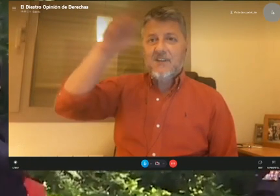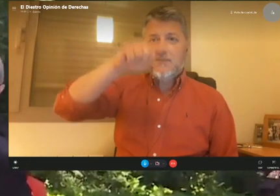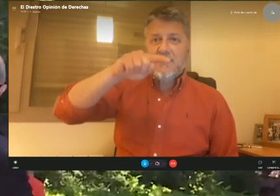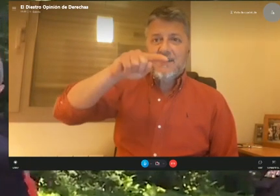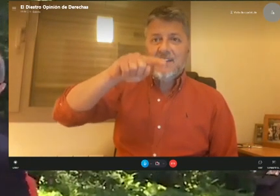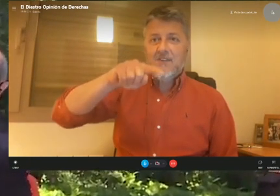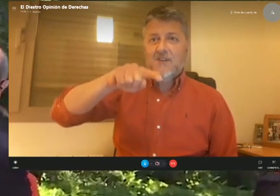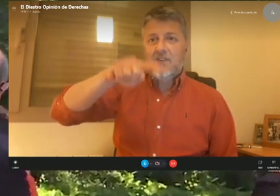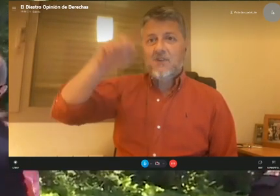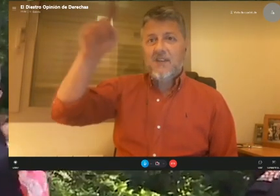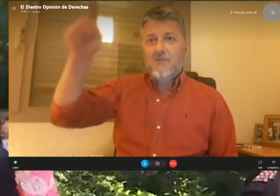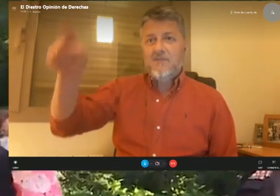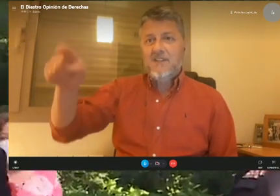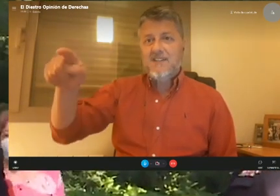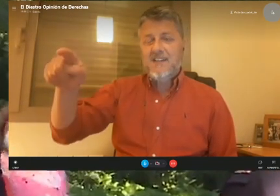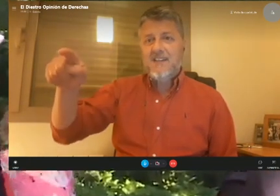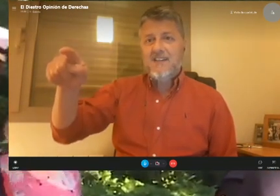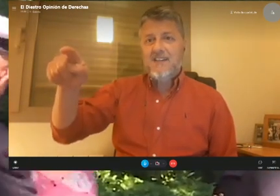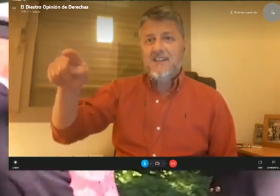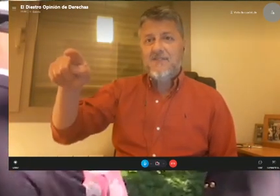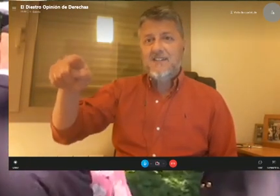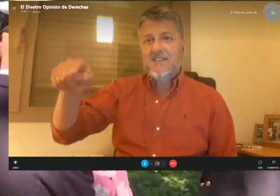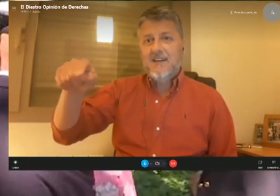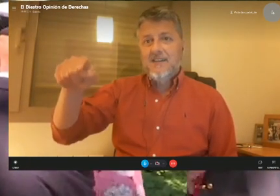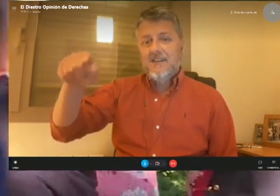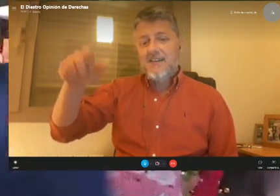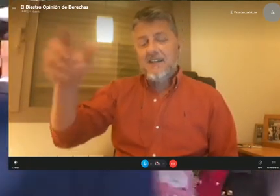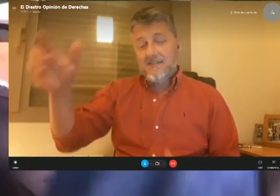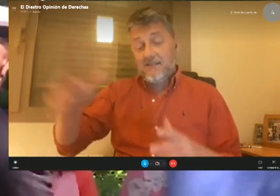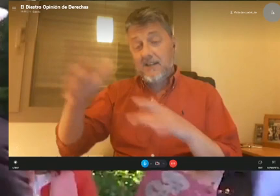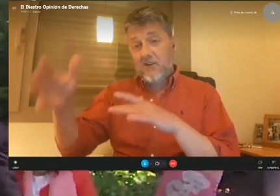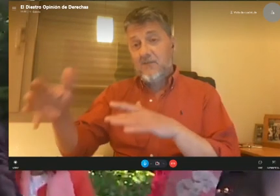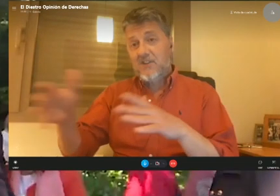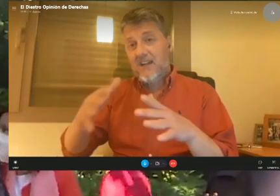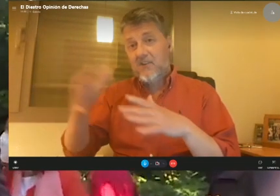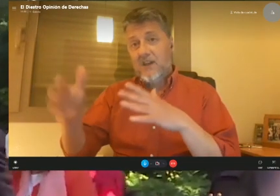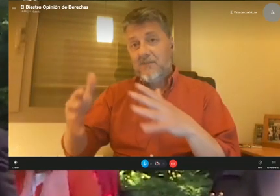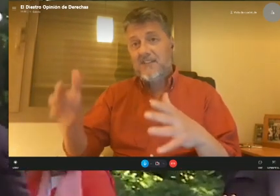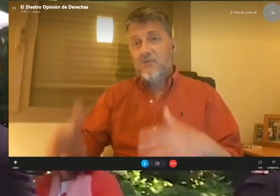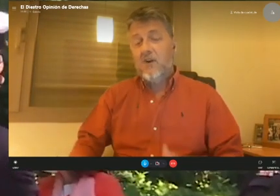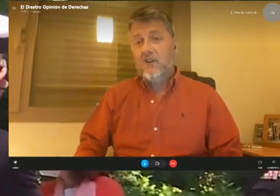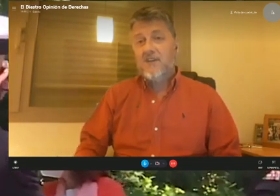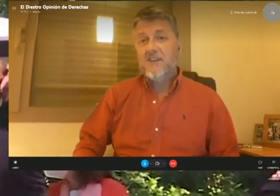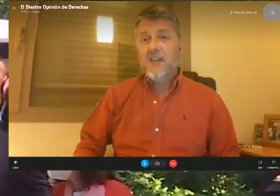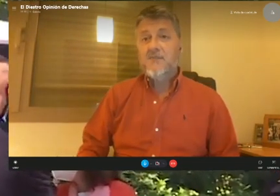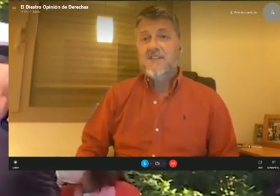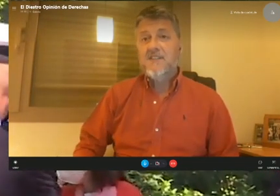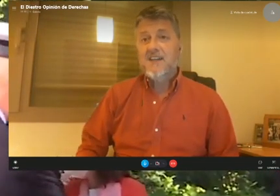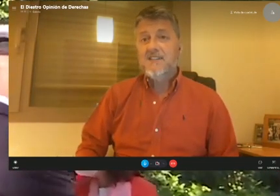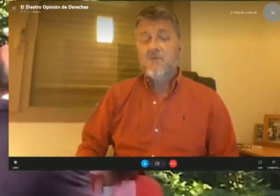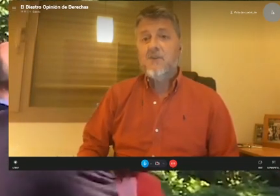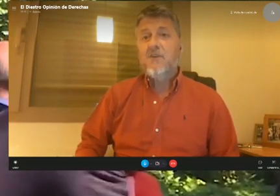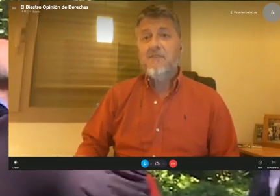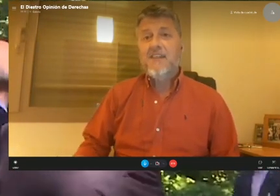del Estado, expresidente del gobierno, actual ministra de defensa, que, recordemos, que a CODAP la ha situado, que está en la no